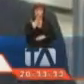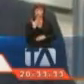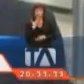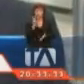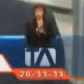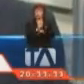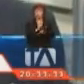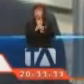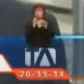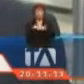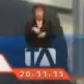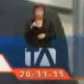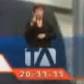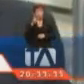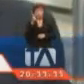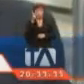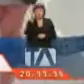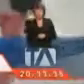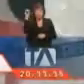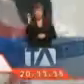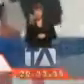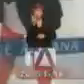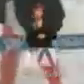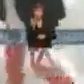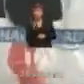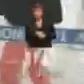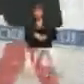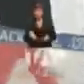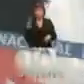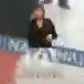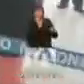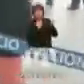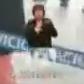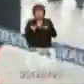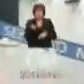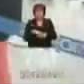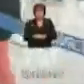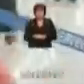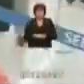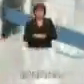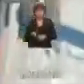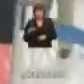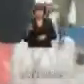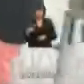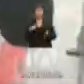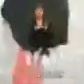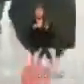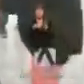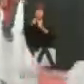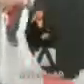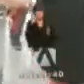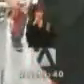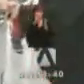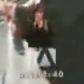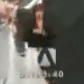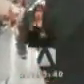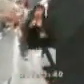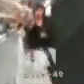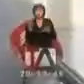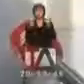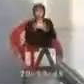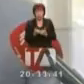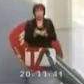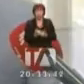alrededor del 2 por ciento de las personas algunos años nos adelantábamos dice el ministro de turismo en cuestión de recibimiento a